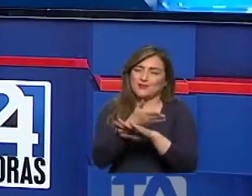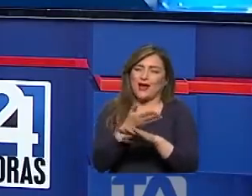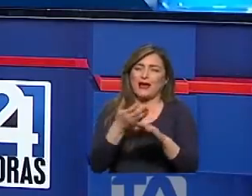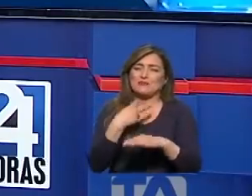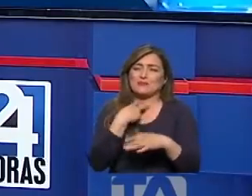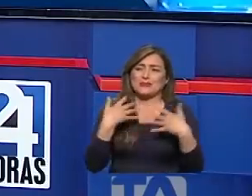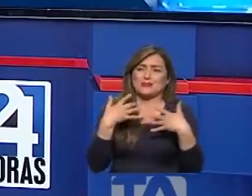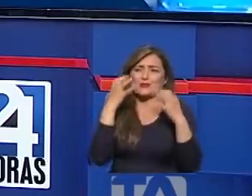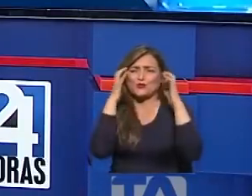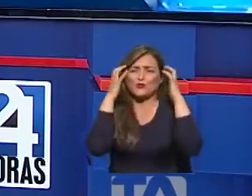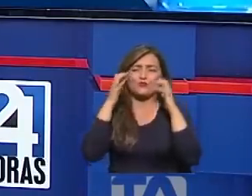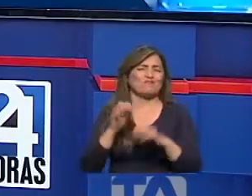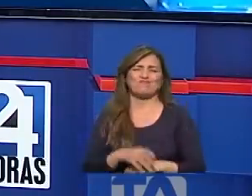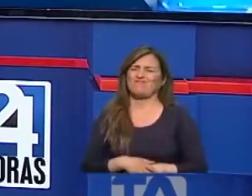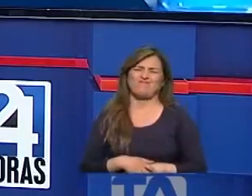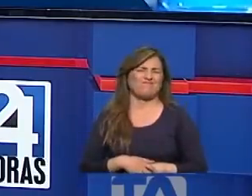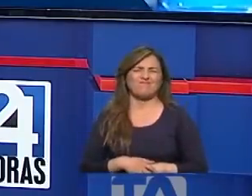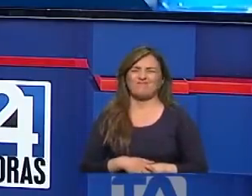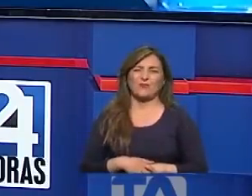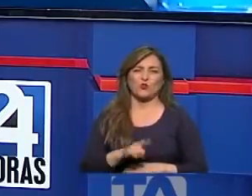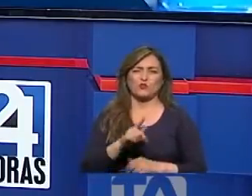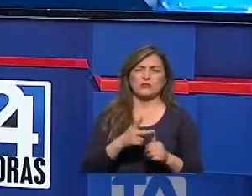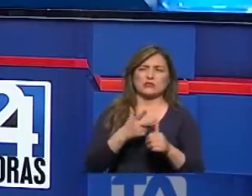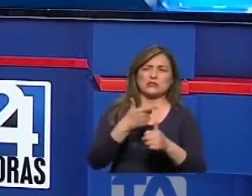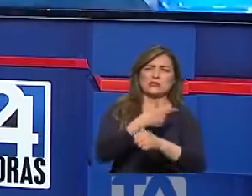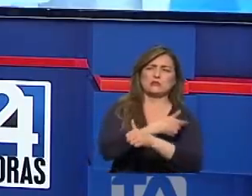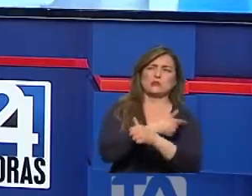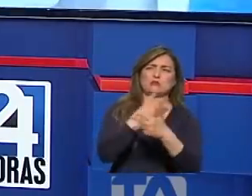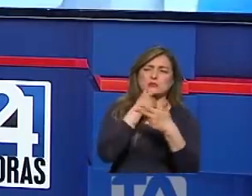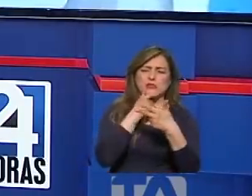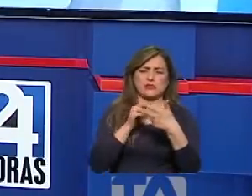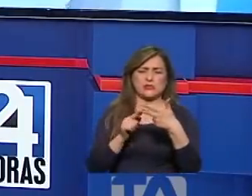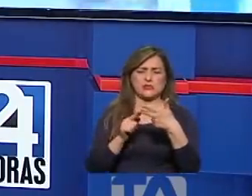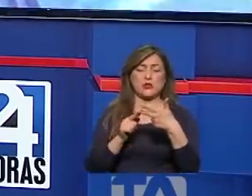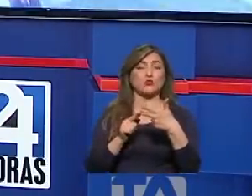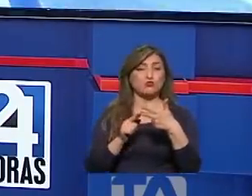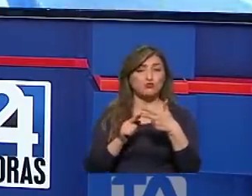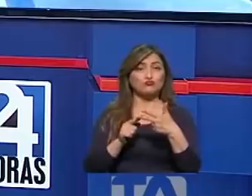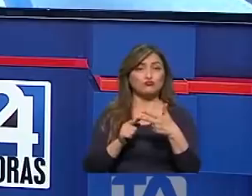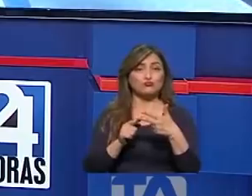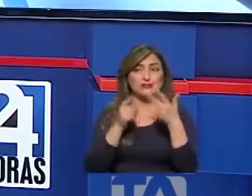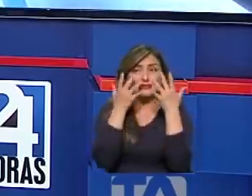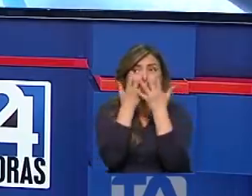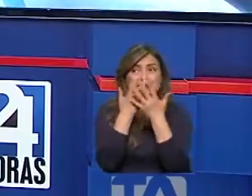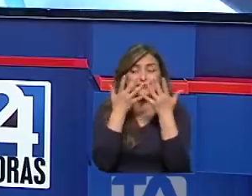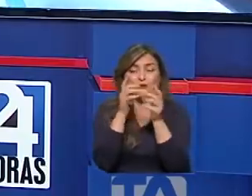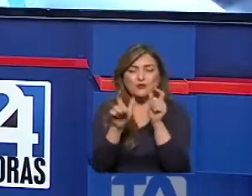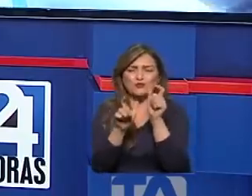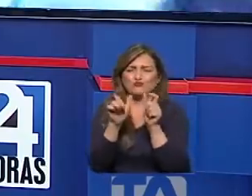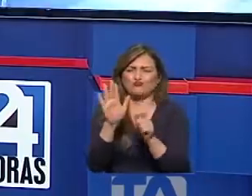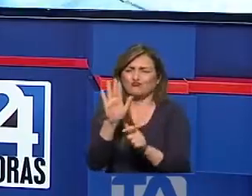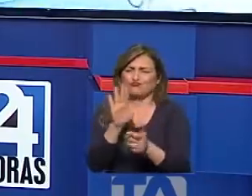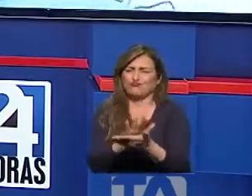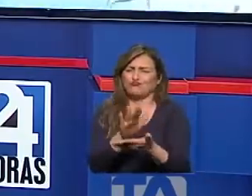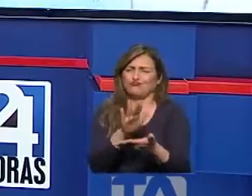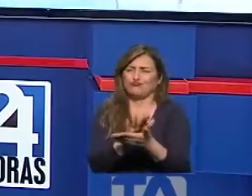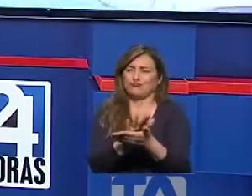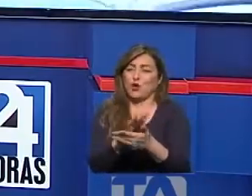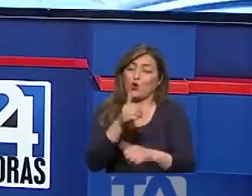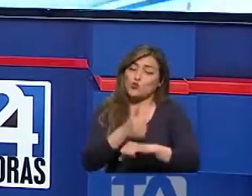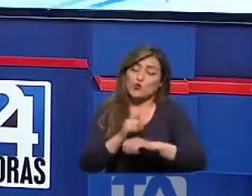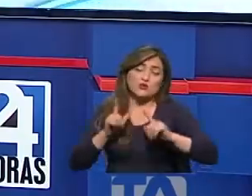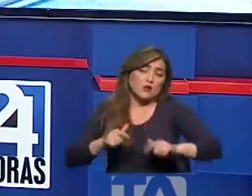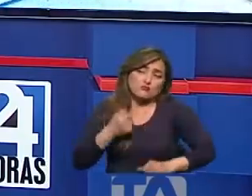se asuste, no se preocupe, porque usted al pensar en una tercera dosis, usted simplemente está generando confusión en la población. Por ahora, hagamos caso a la